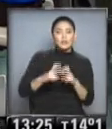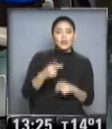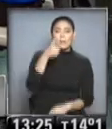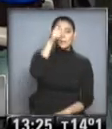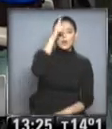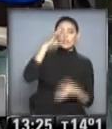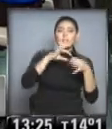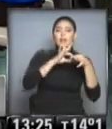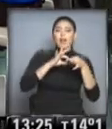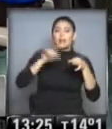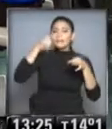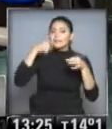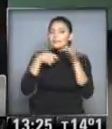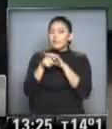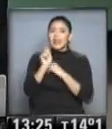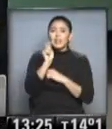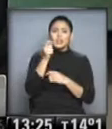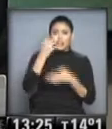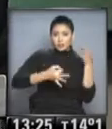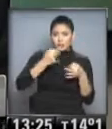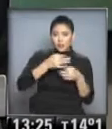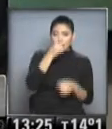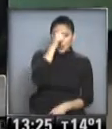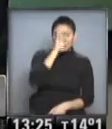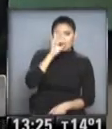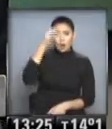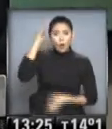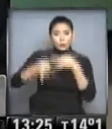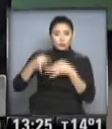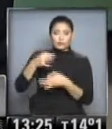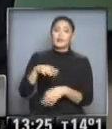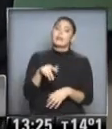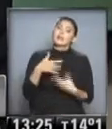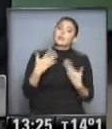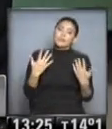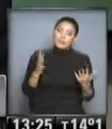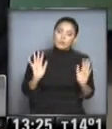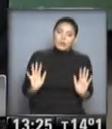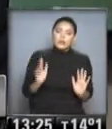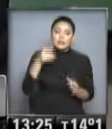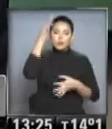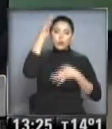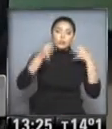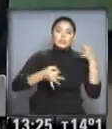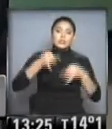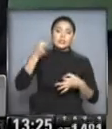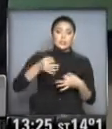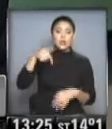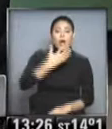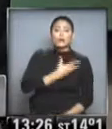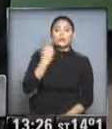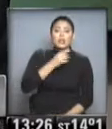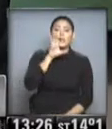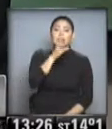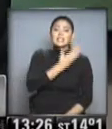con el narcotráfico a quien le va a tocar la investigación a la justicia oa la policía supuestamente de la justicia evidentemente las autoridades de santa fe